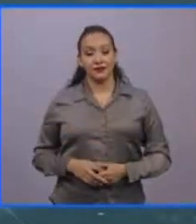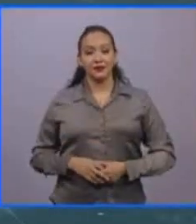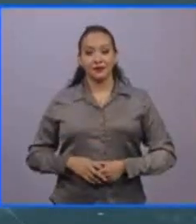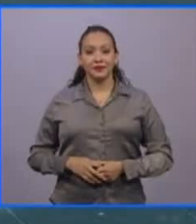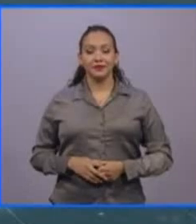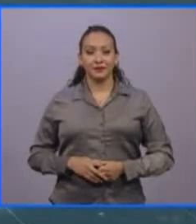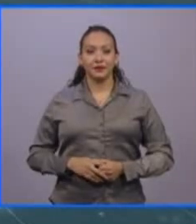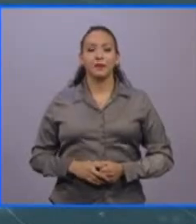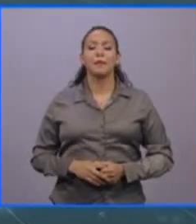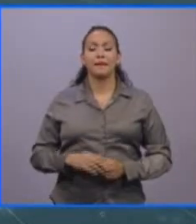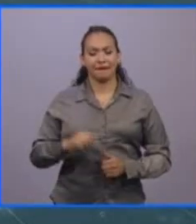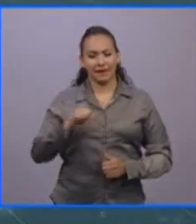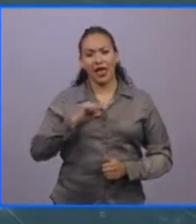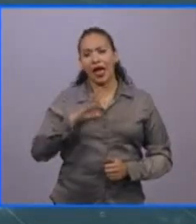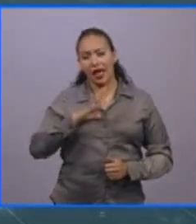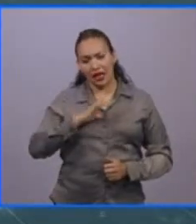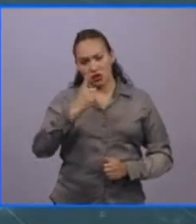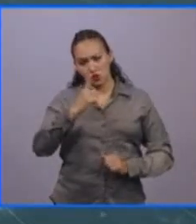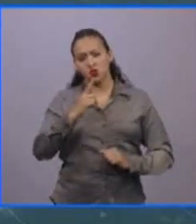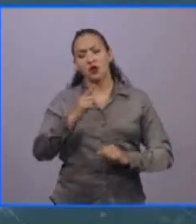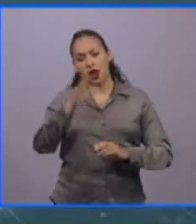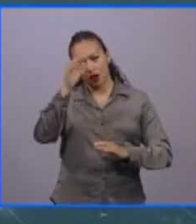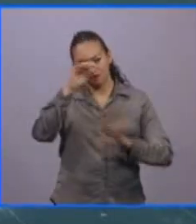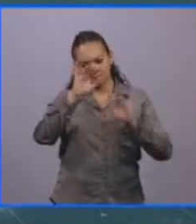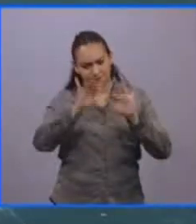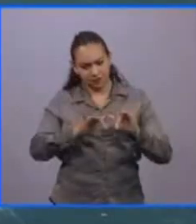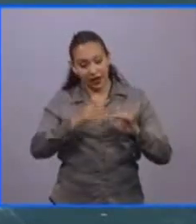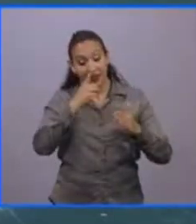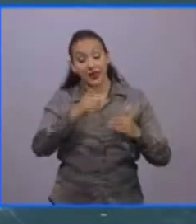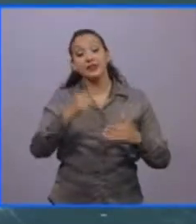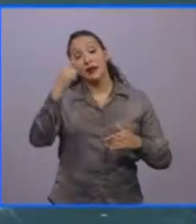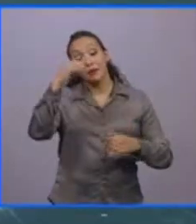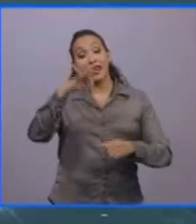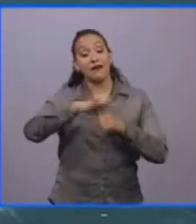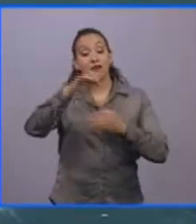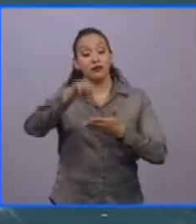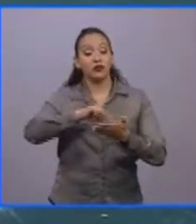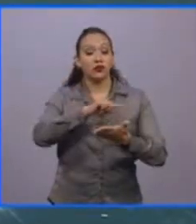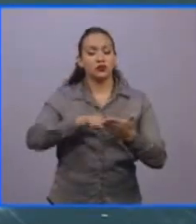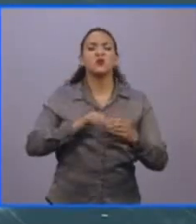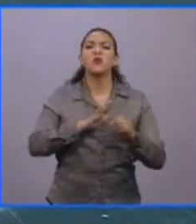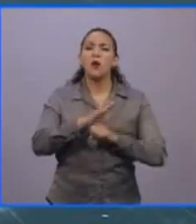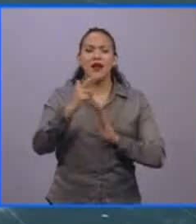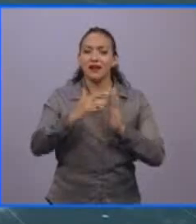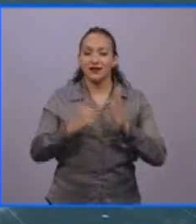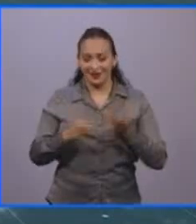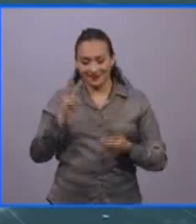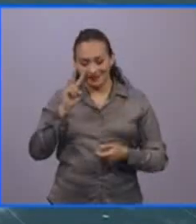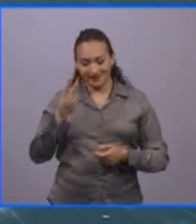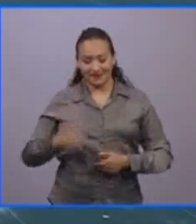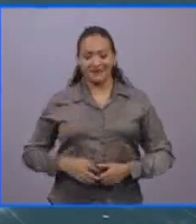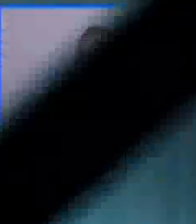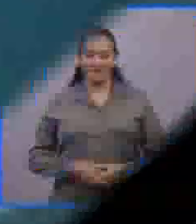Es válido el acuerdo del INE que establece lineamientos para anular votos en la elección judicial.